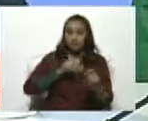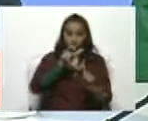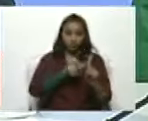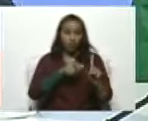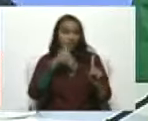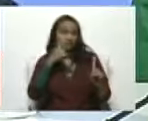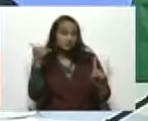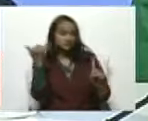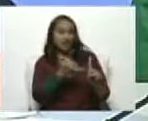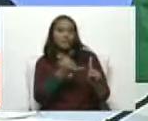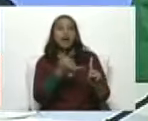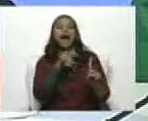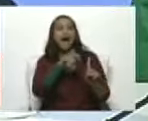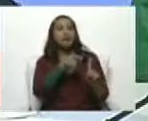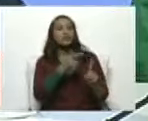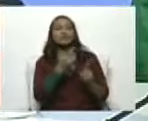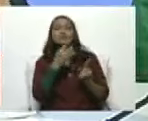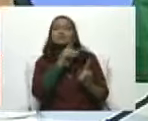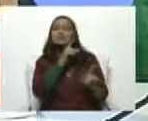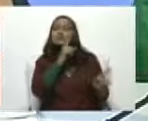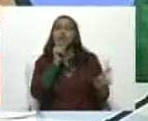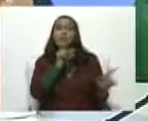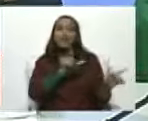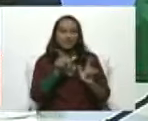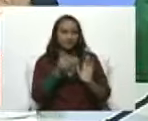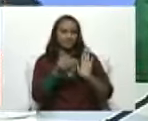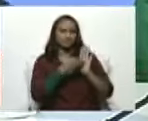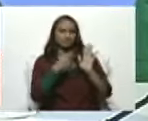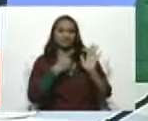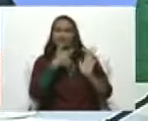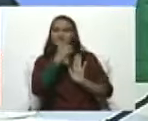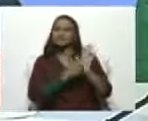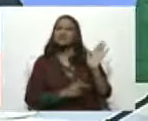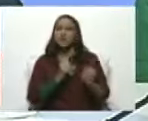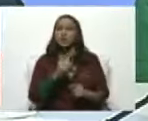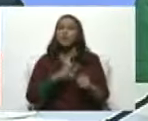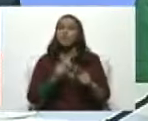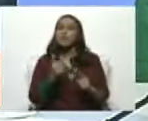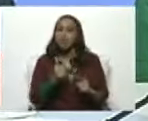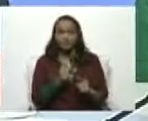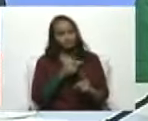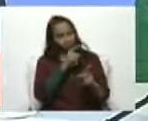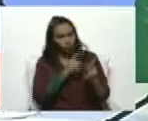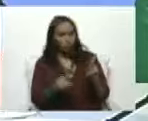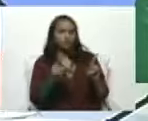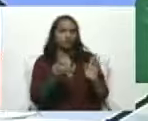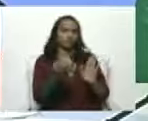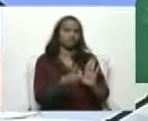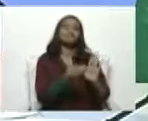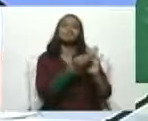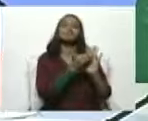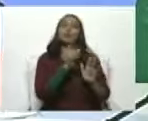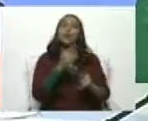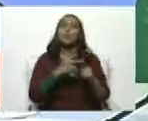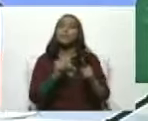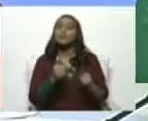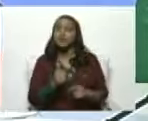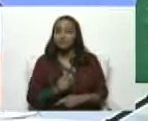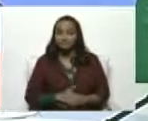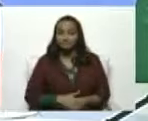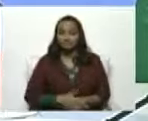de todos los que ellos tienen, de todos los que lo incluyeron en su 1x10. Me explico. No, la redundancia